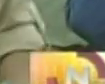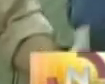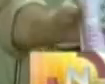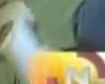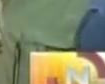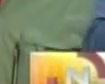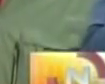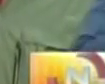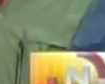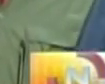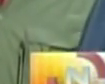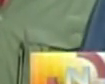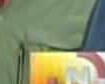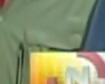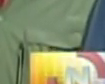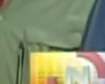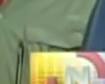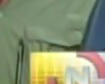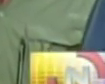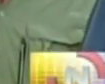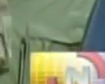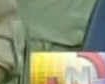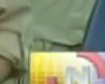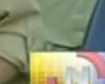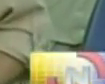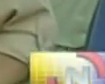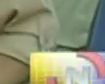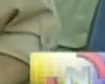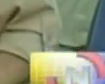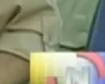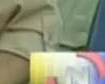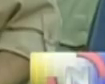y que ha sido leal a costa